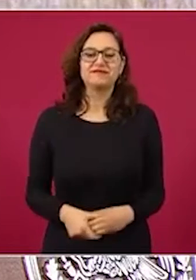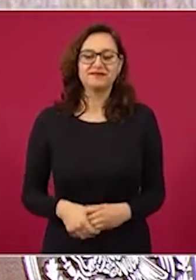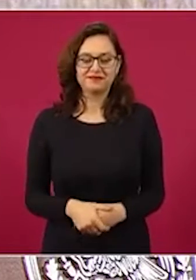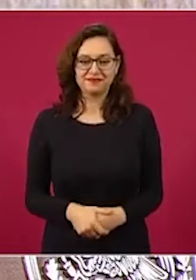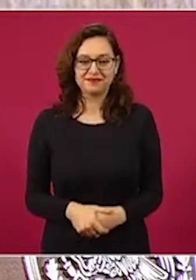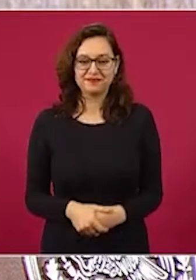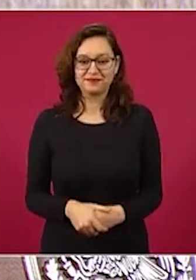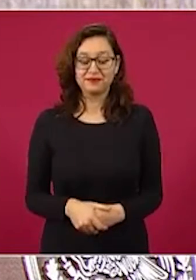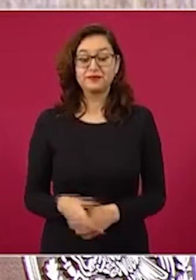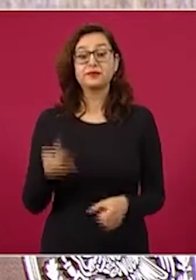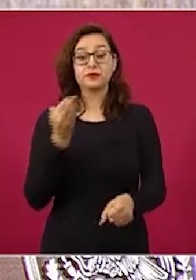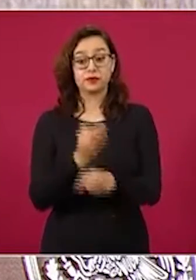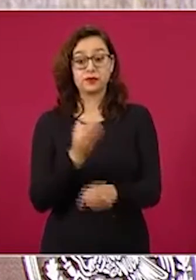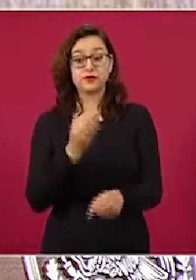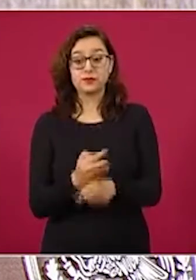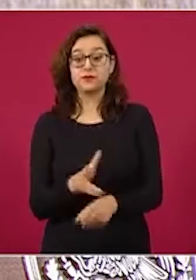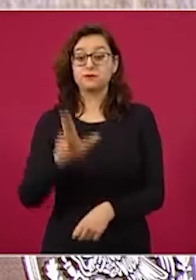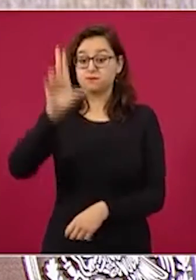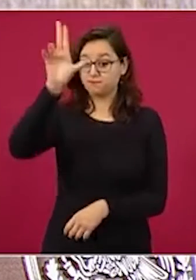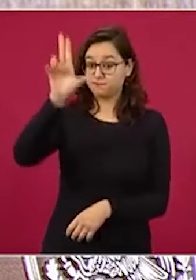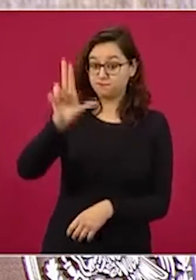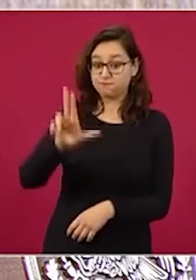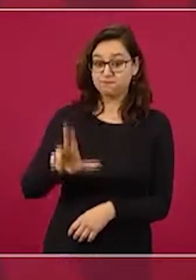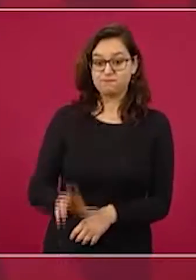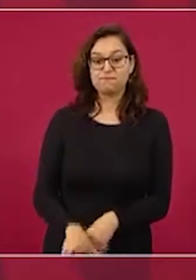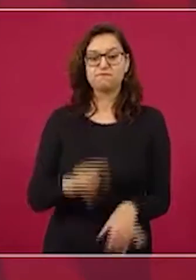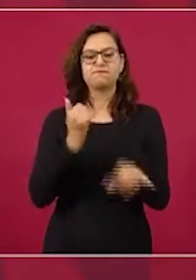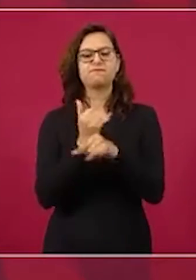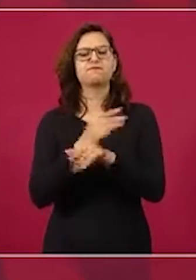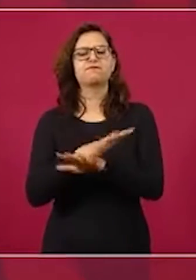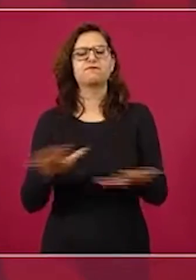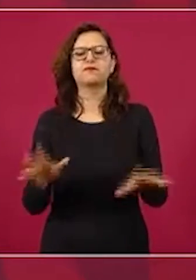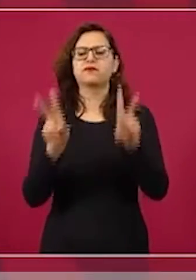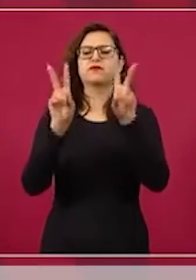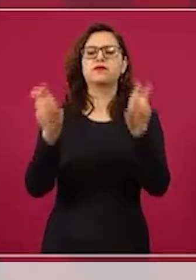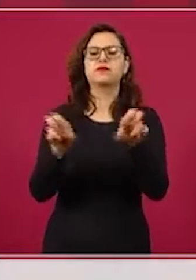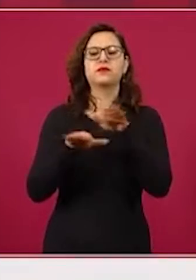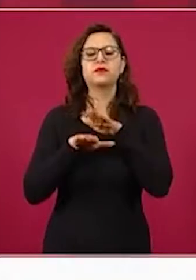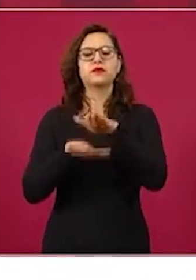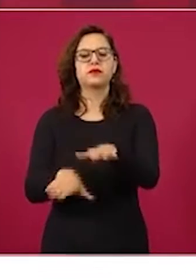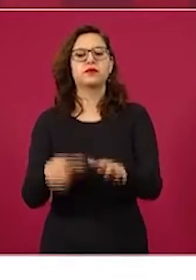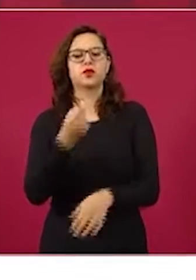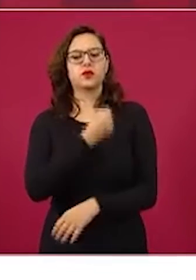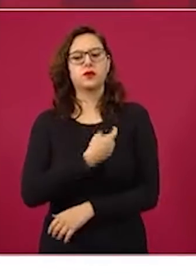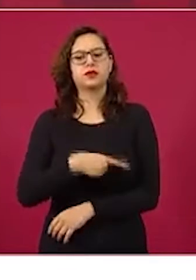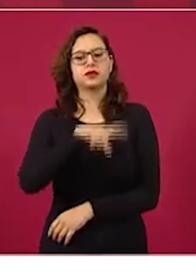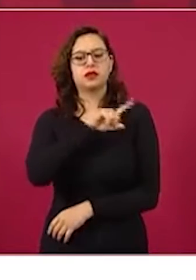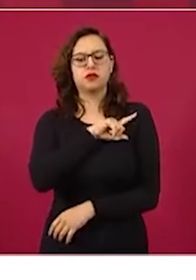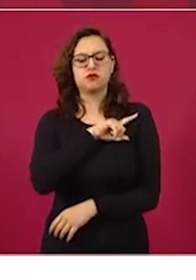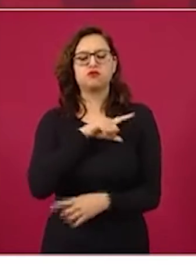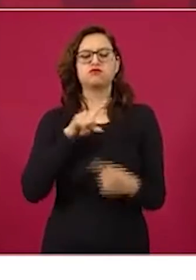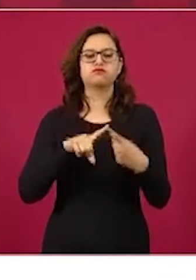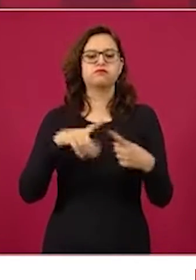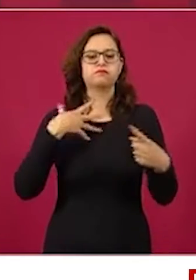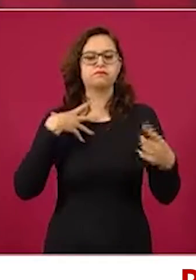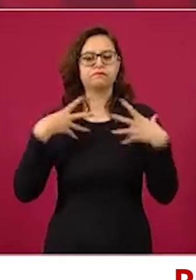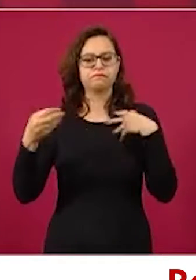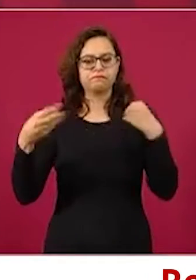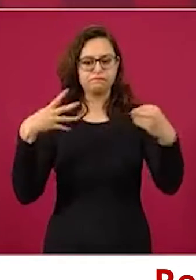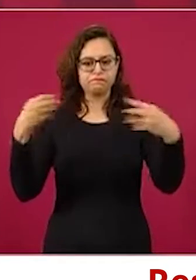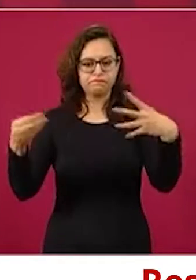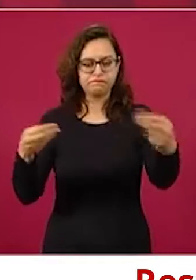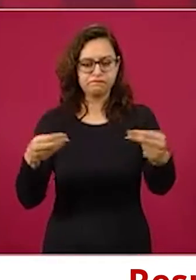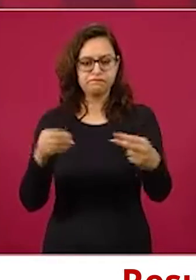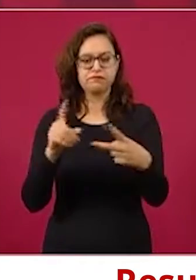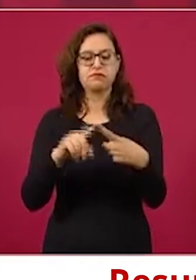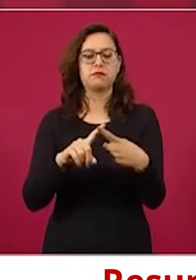a informar, como todos los martes, sobre la situación de salud de la pandemia.